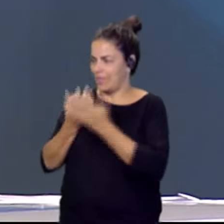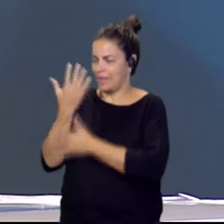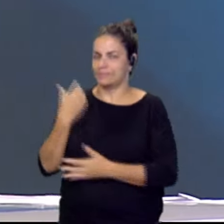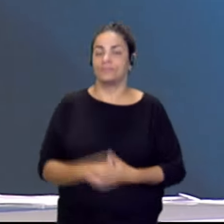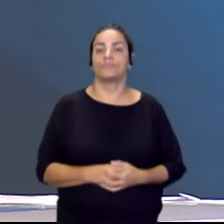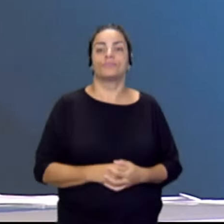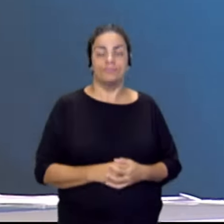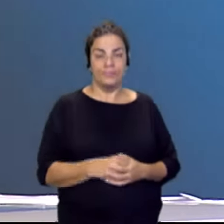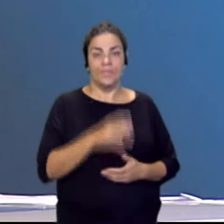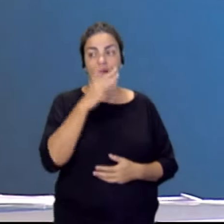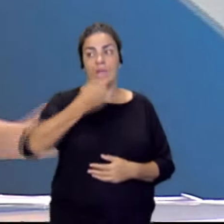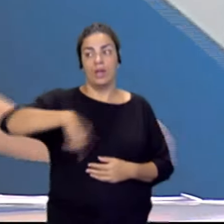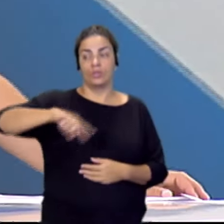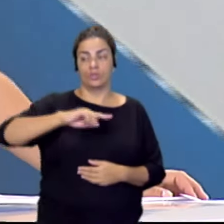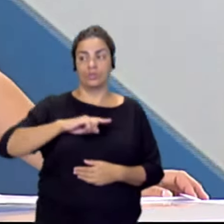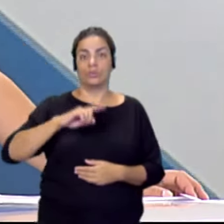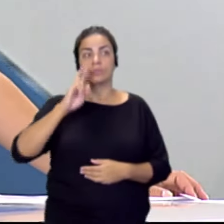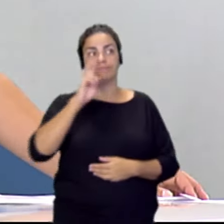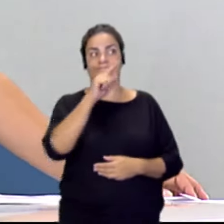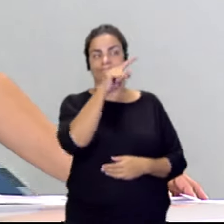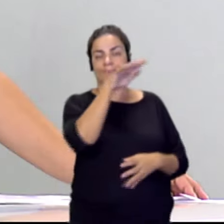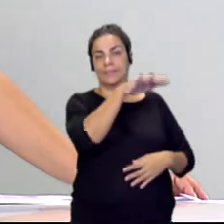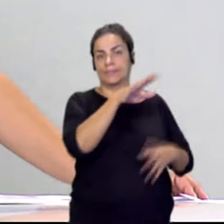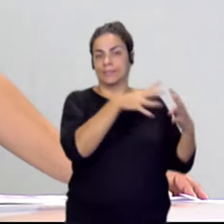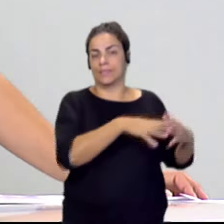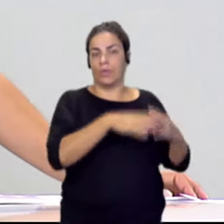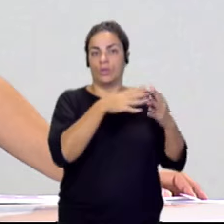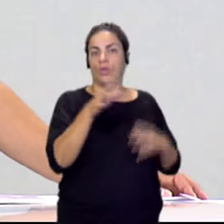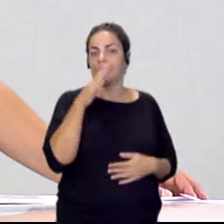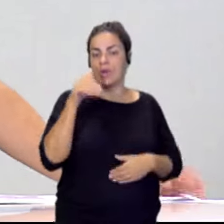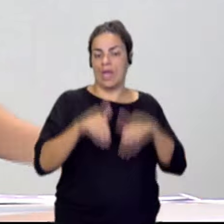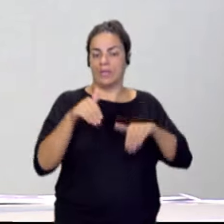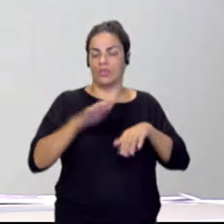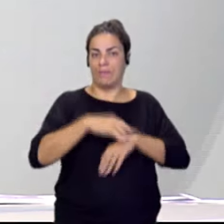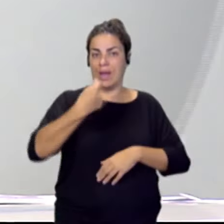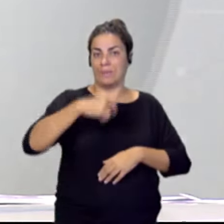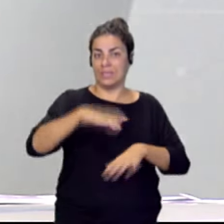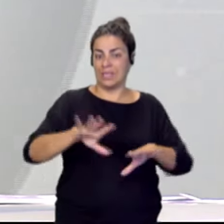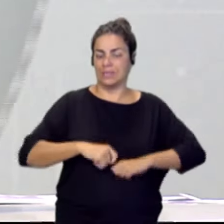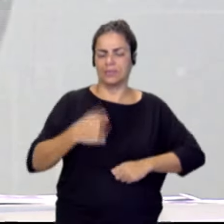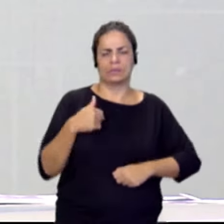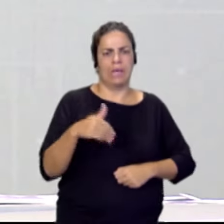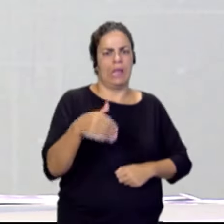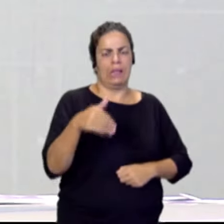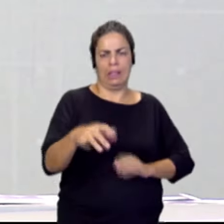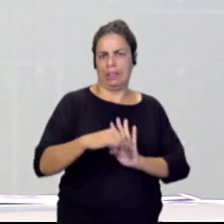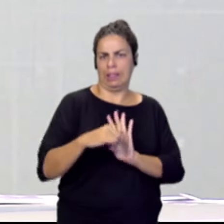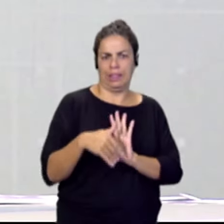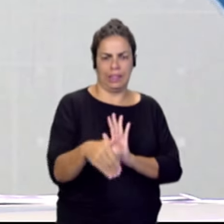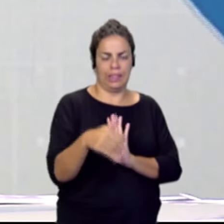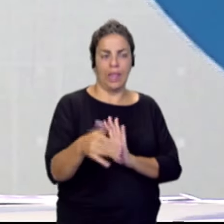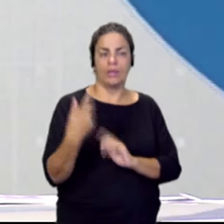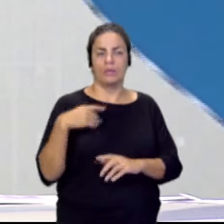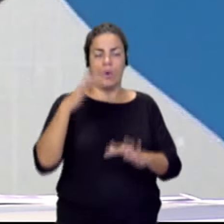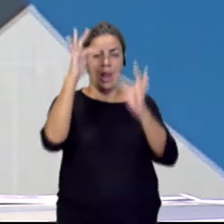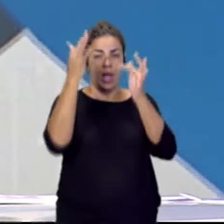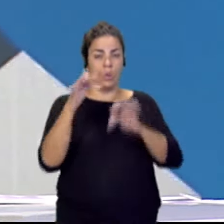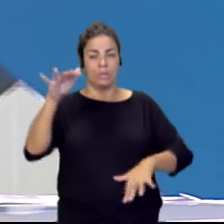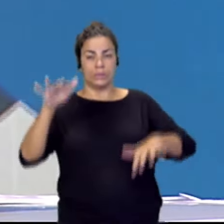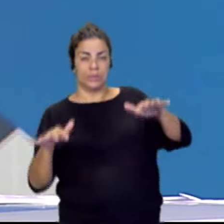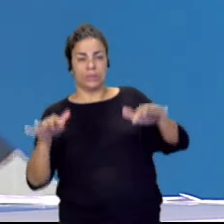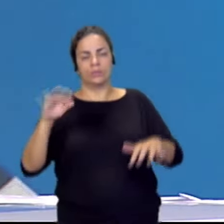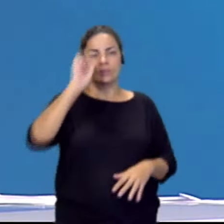vamos a mirar en este punto de la mañana a Estados Unidos. Las elecciones presidenciales ya entran en su recta final. Y en medio de las reñidas encuestas, Trump y